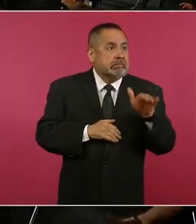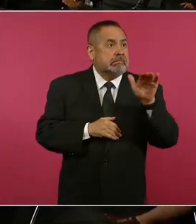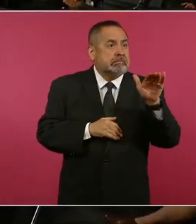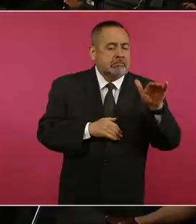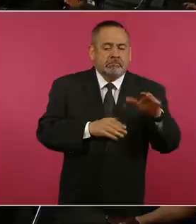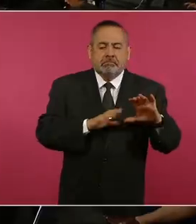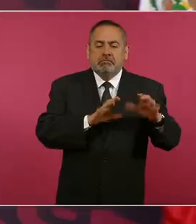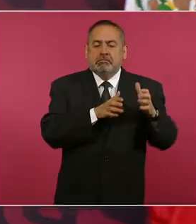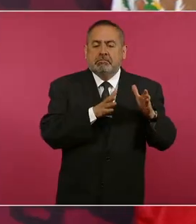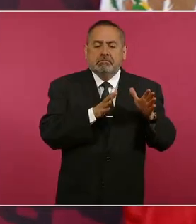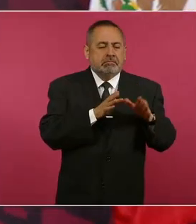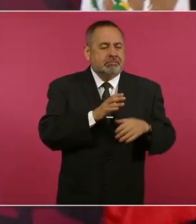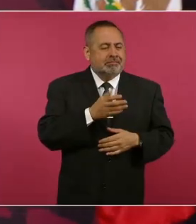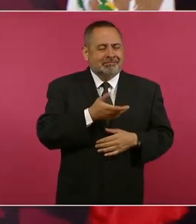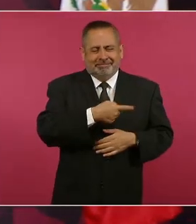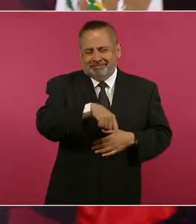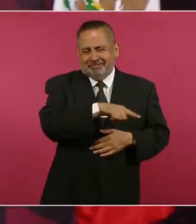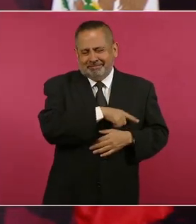actúa